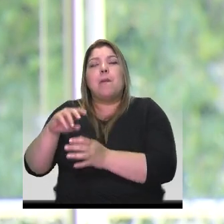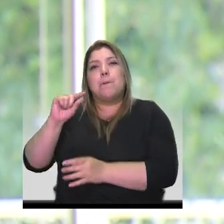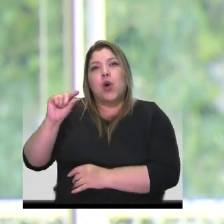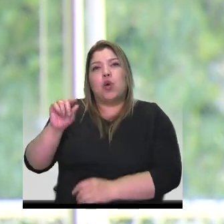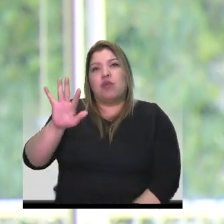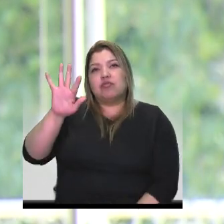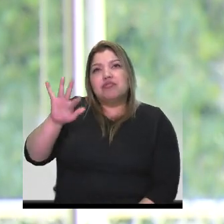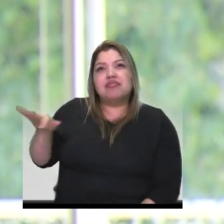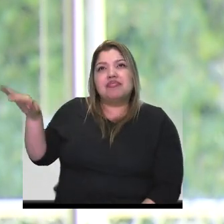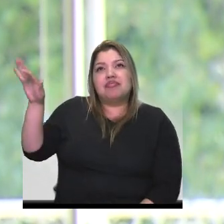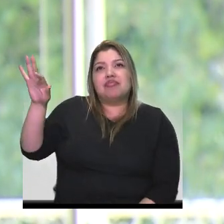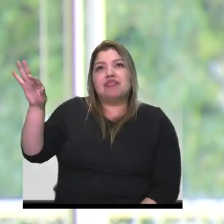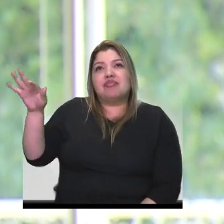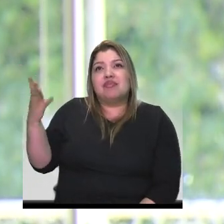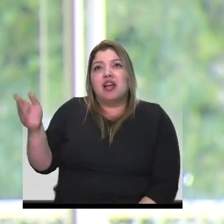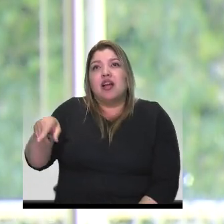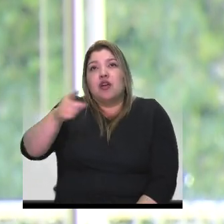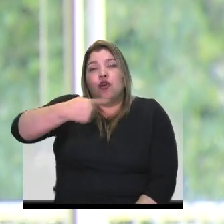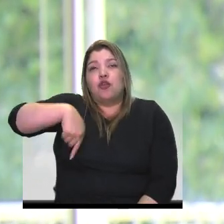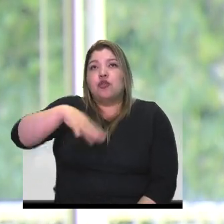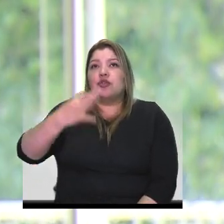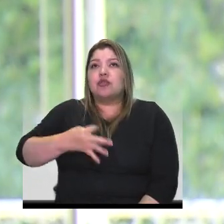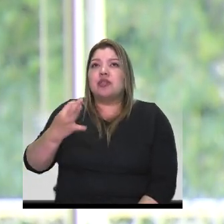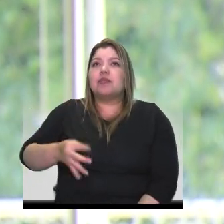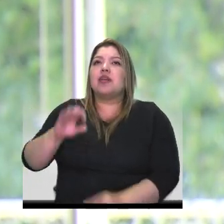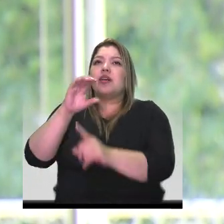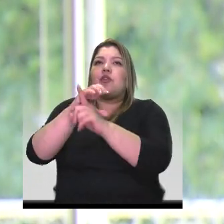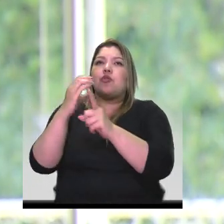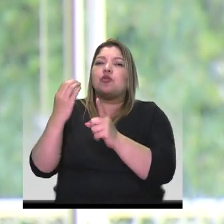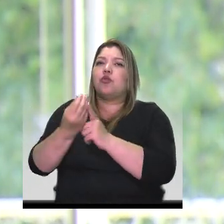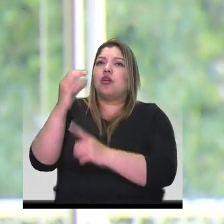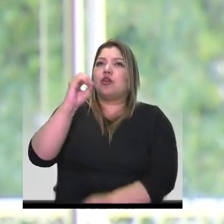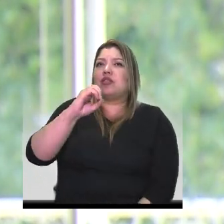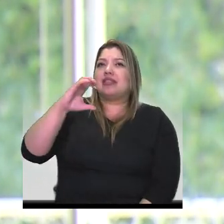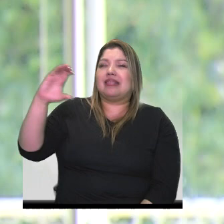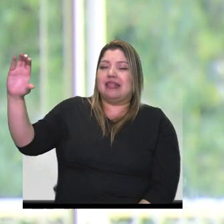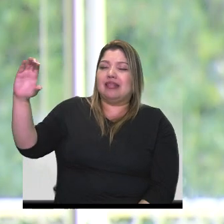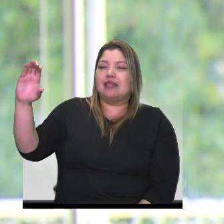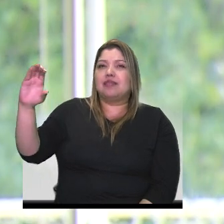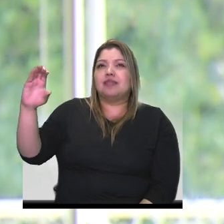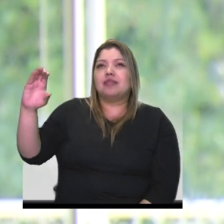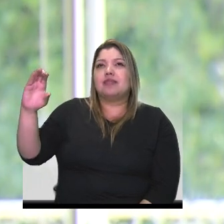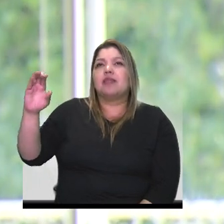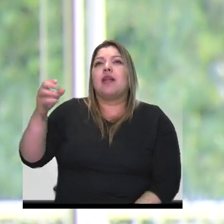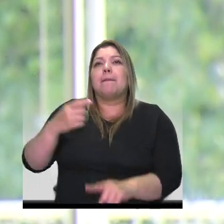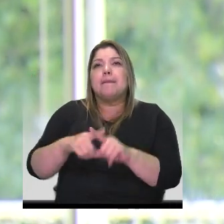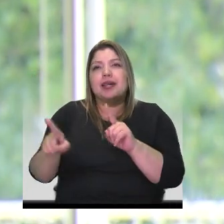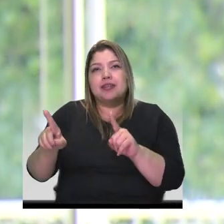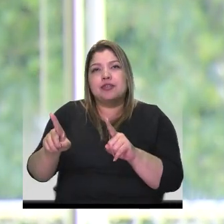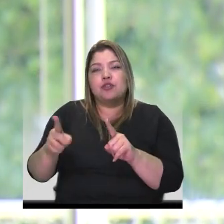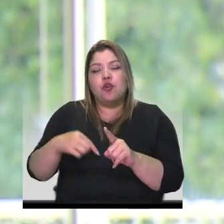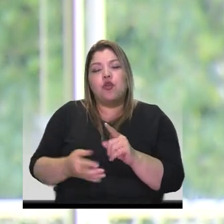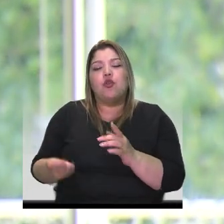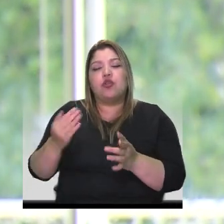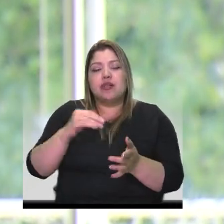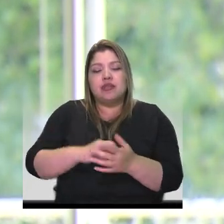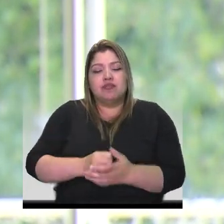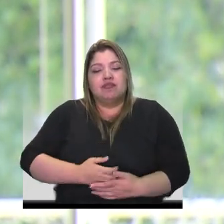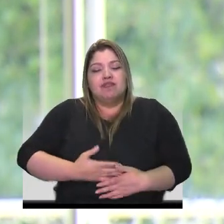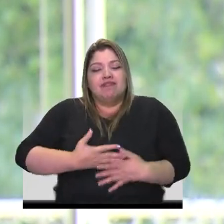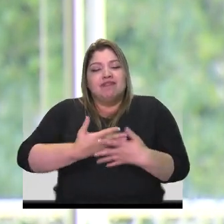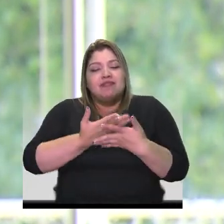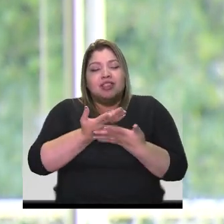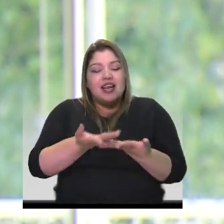y nosotros estamos inmersos en esa cultura occidental, ¿cierto? Pero yo creo que una clave es volver a inspirarnos en lo que nosotros